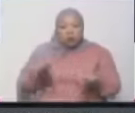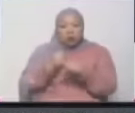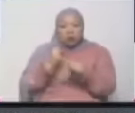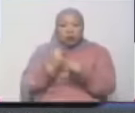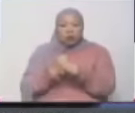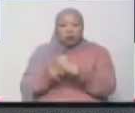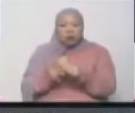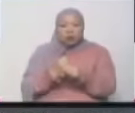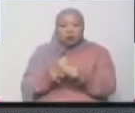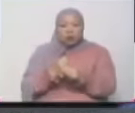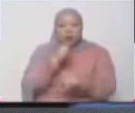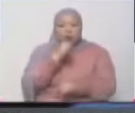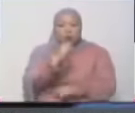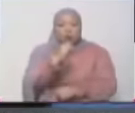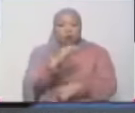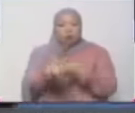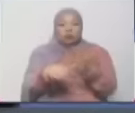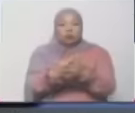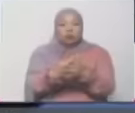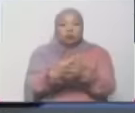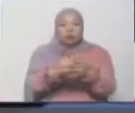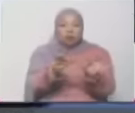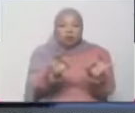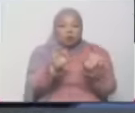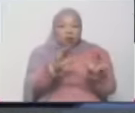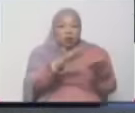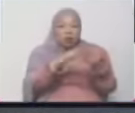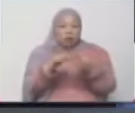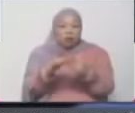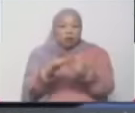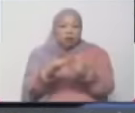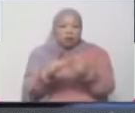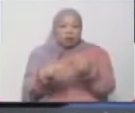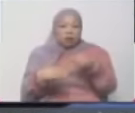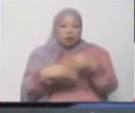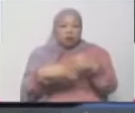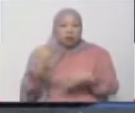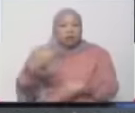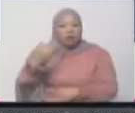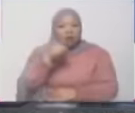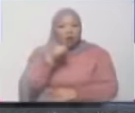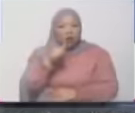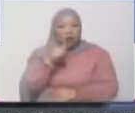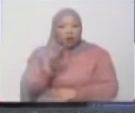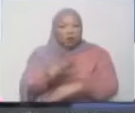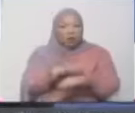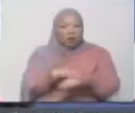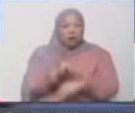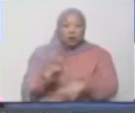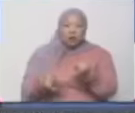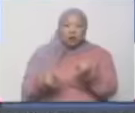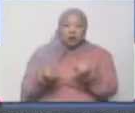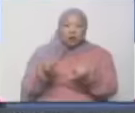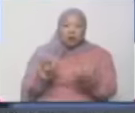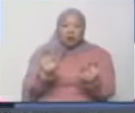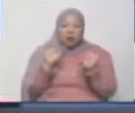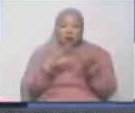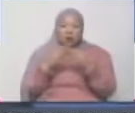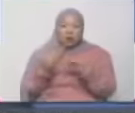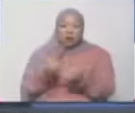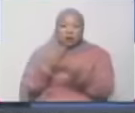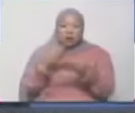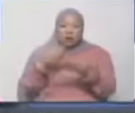en los linfomas Hodgkin's, población específica de San Fernando Apure. Eso es muy importante. Pero a veces la prioridad de la comuna, de la comunidad,